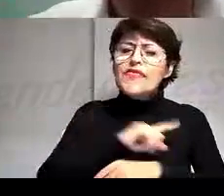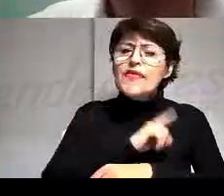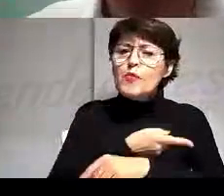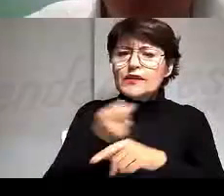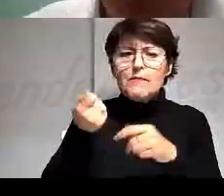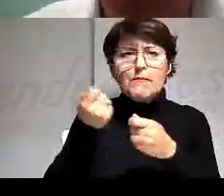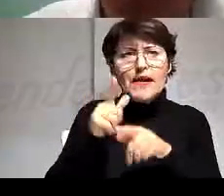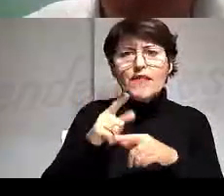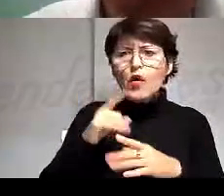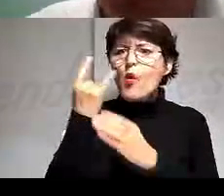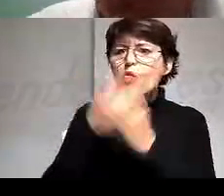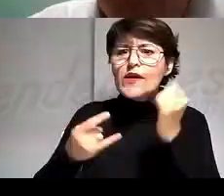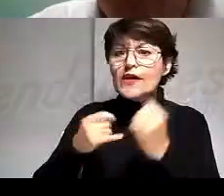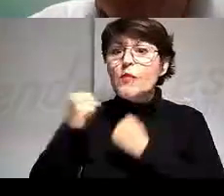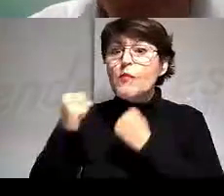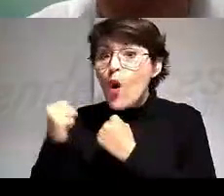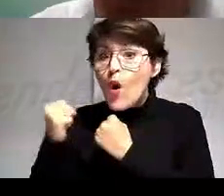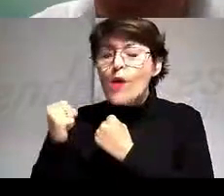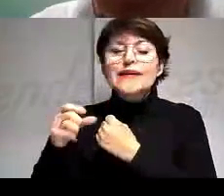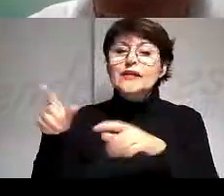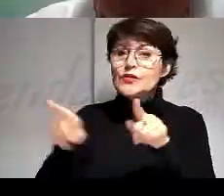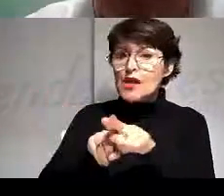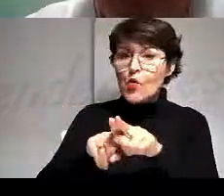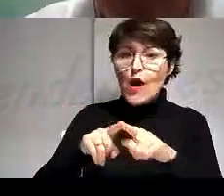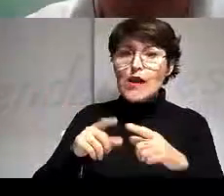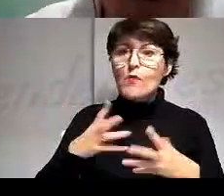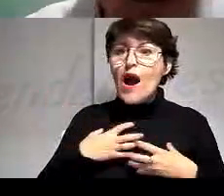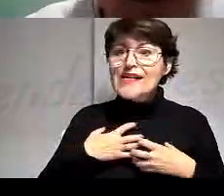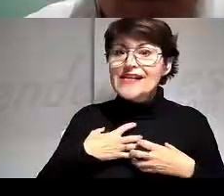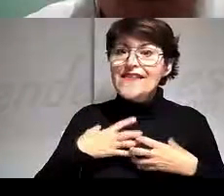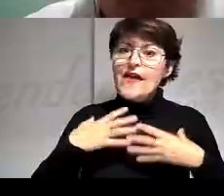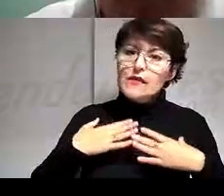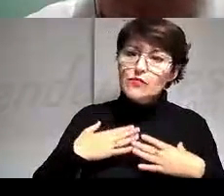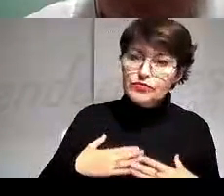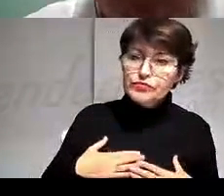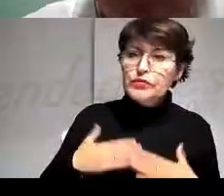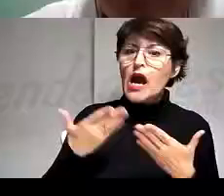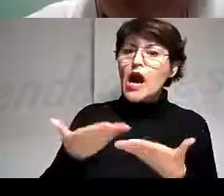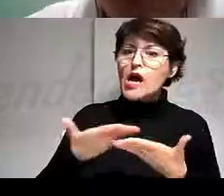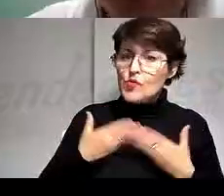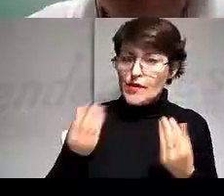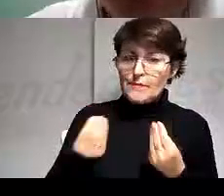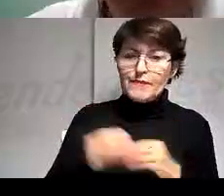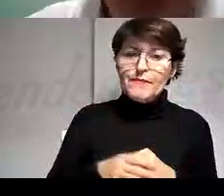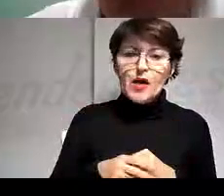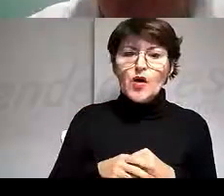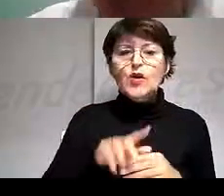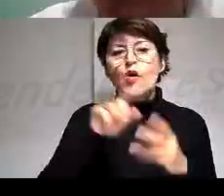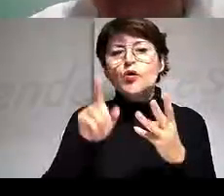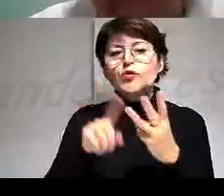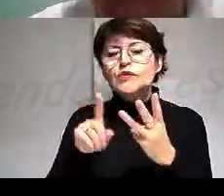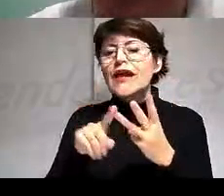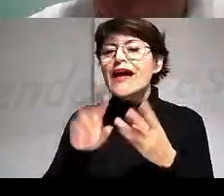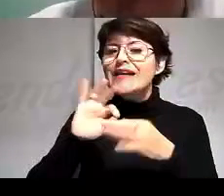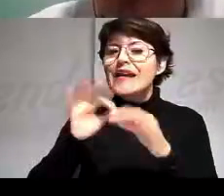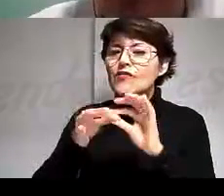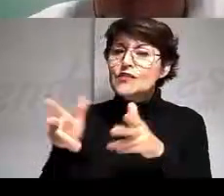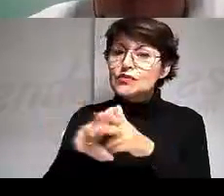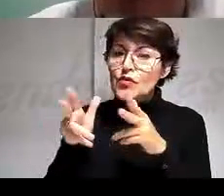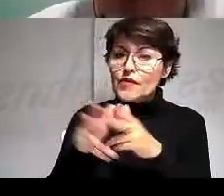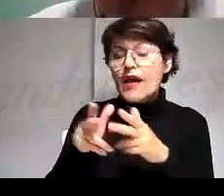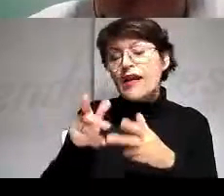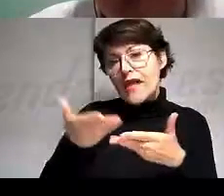realmente queremos hacer. En ese sentido, respecto a la ansiedad, va fenomenal el ejercicio físico. Las relaciones sociales, aumenta la interacción,